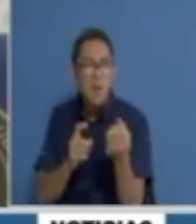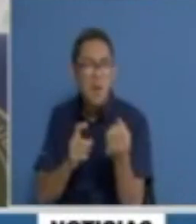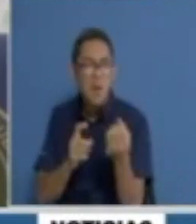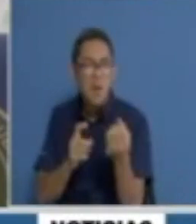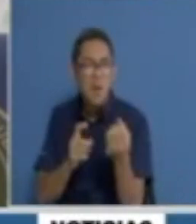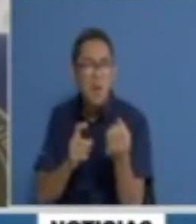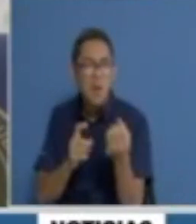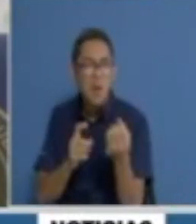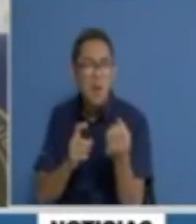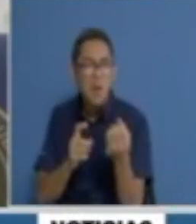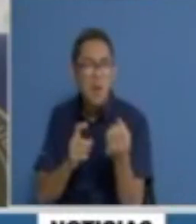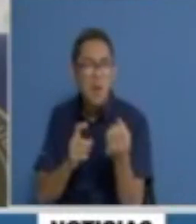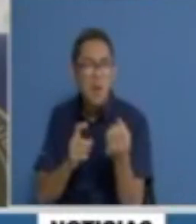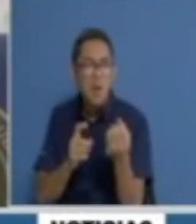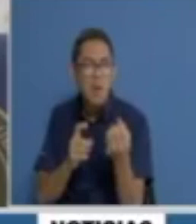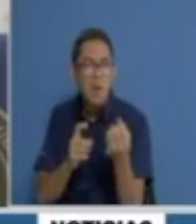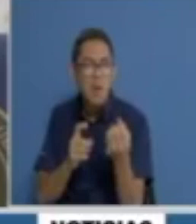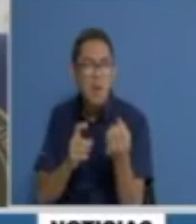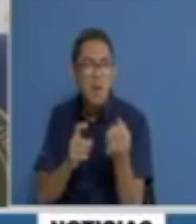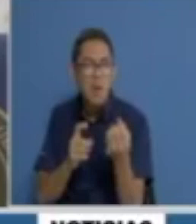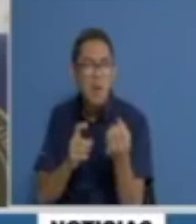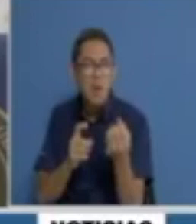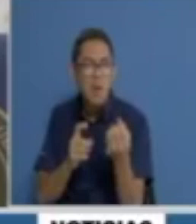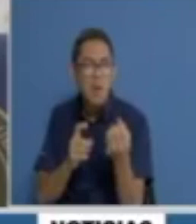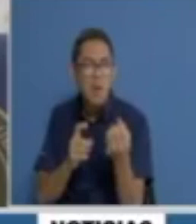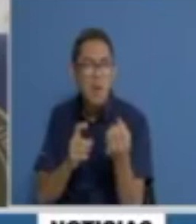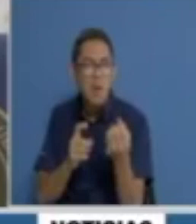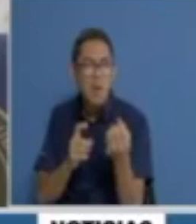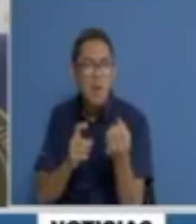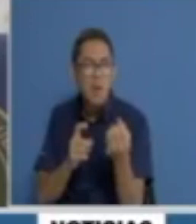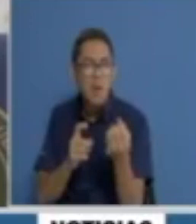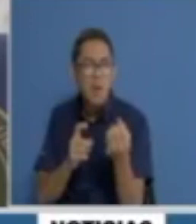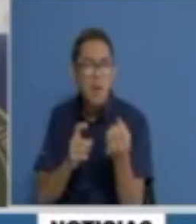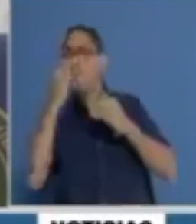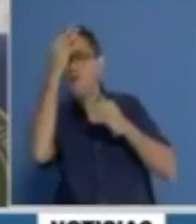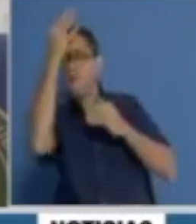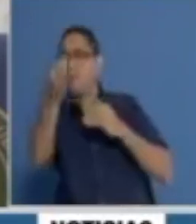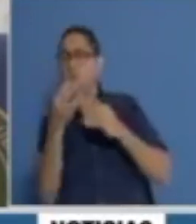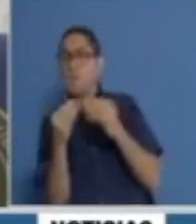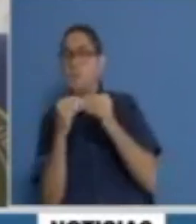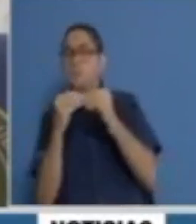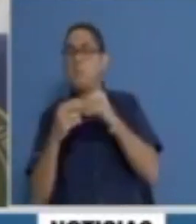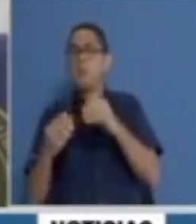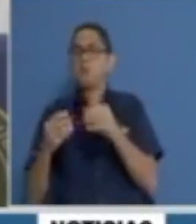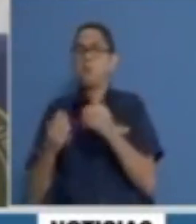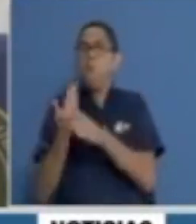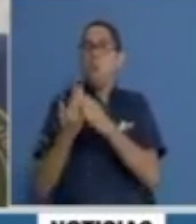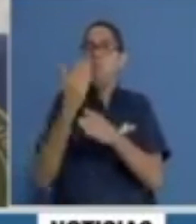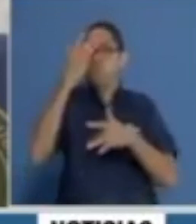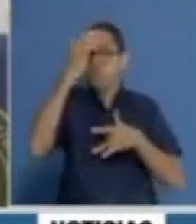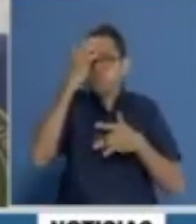un elemento fundamental en la vigilancia de nuevos casos e identificación de conglomerados. Y por